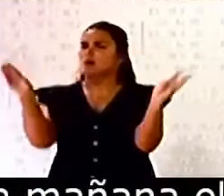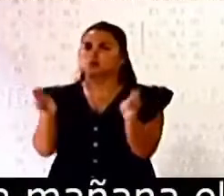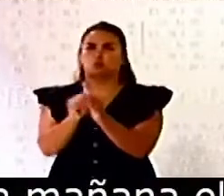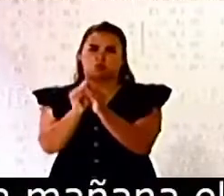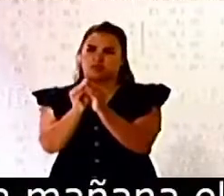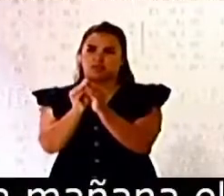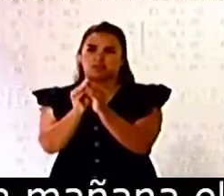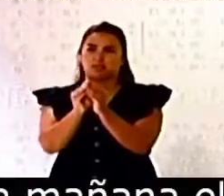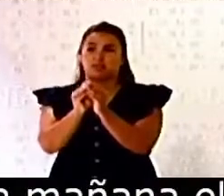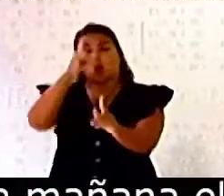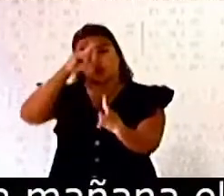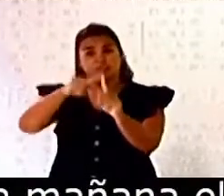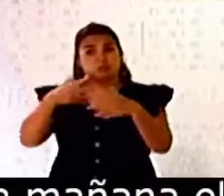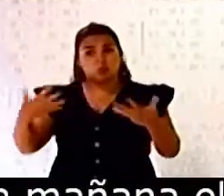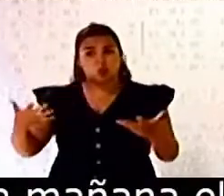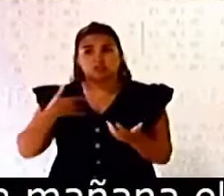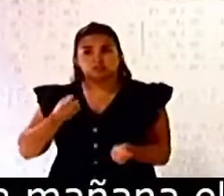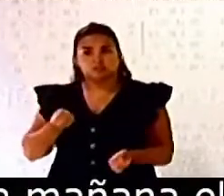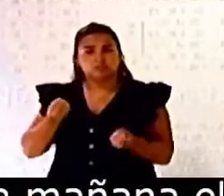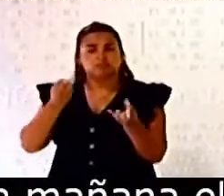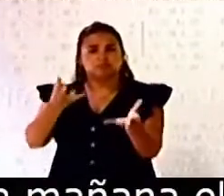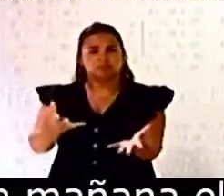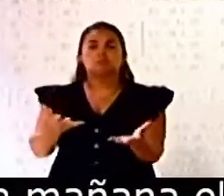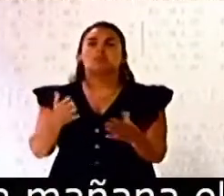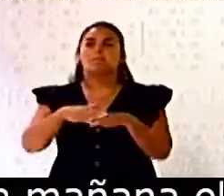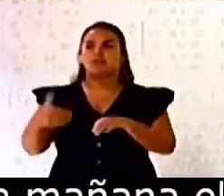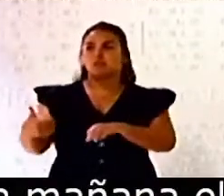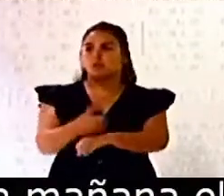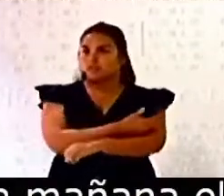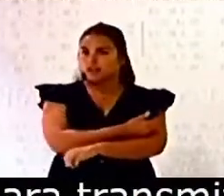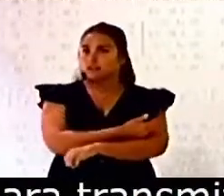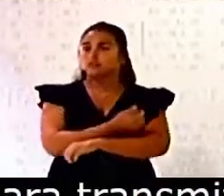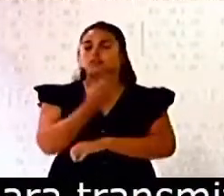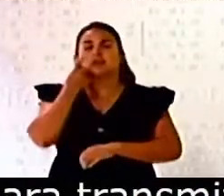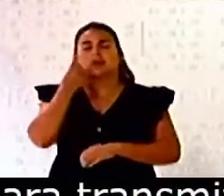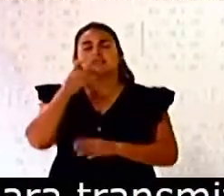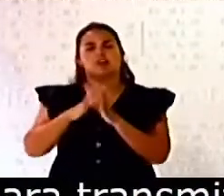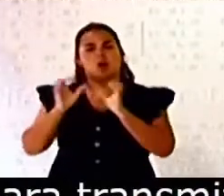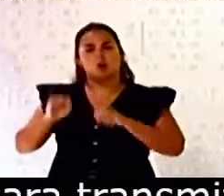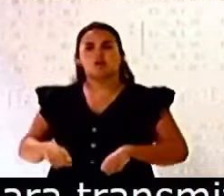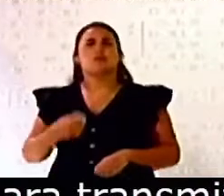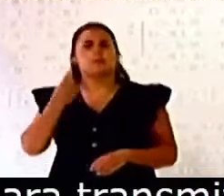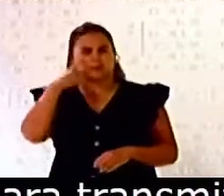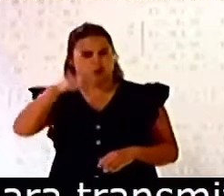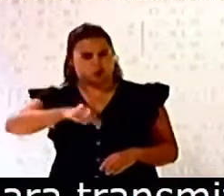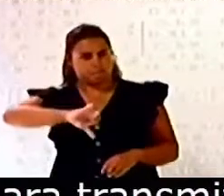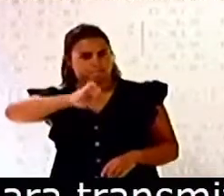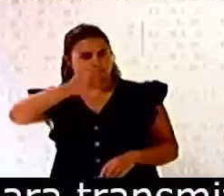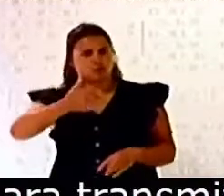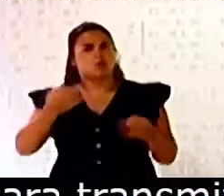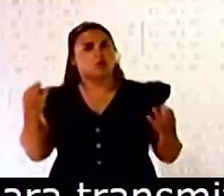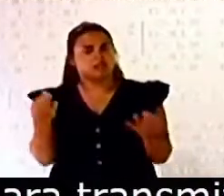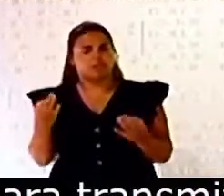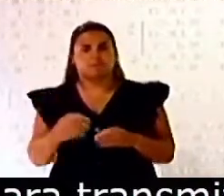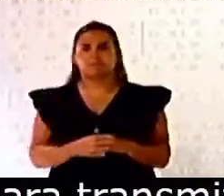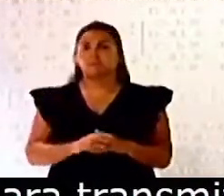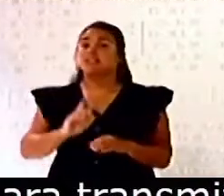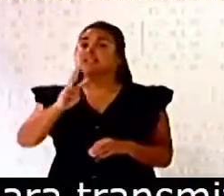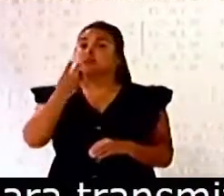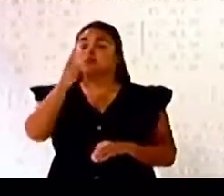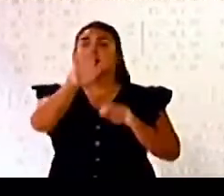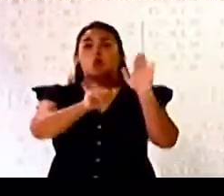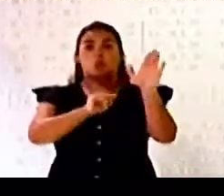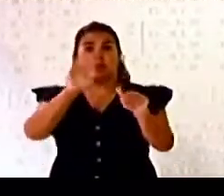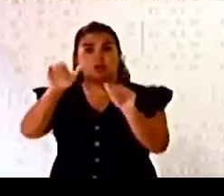a fin de poder transmitir a los ciudadanos el grueso de nuestros acuerdos. Miren, hoy hemos aprobado la segunda